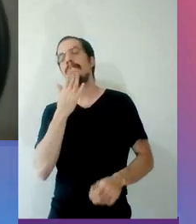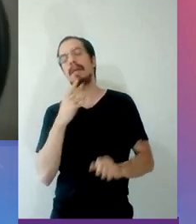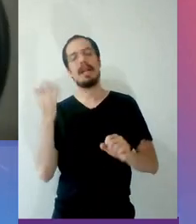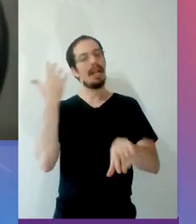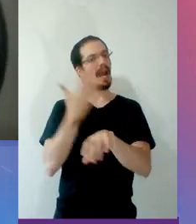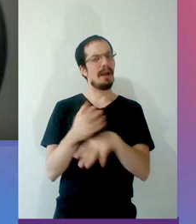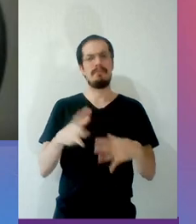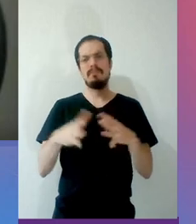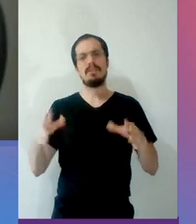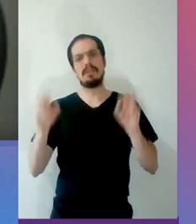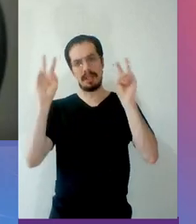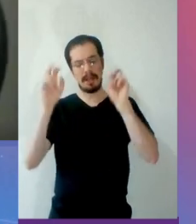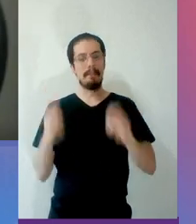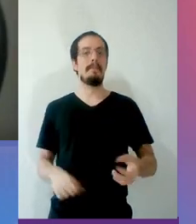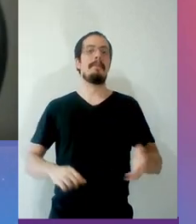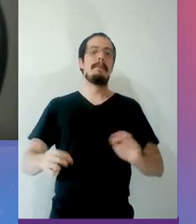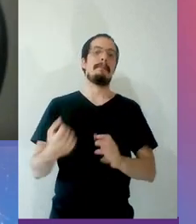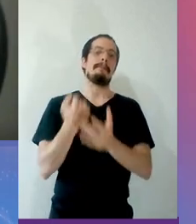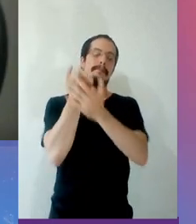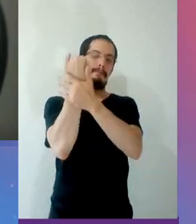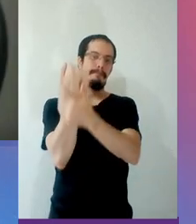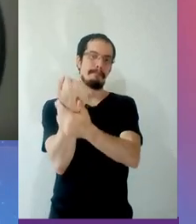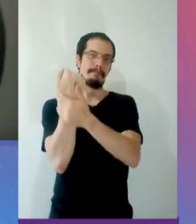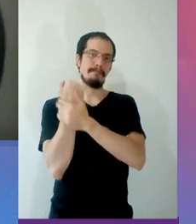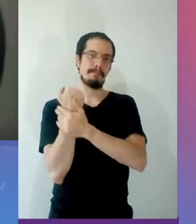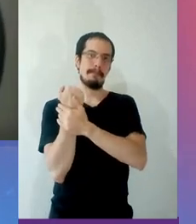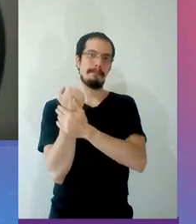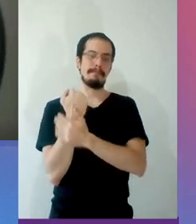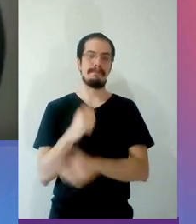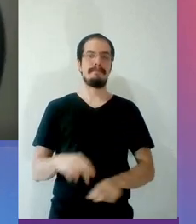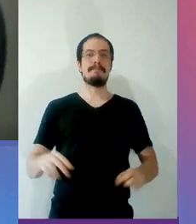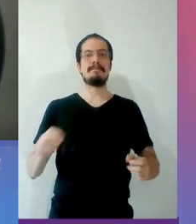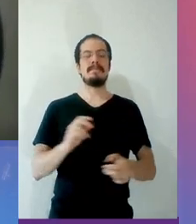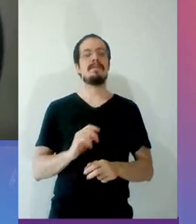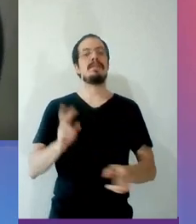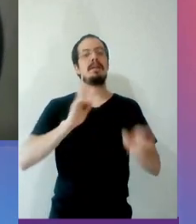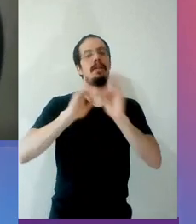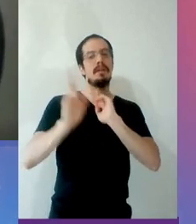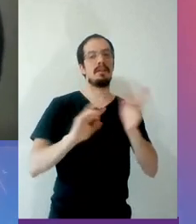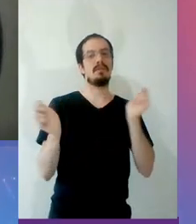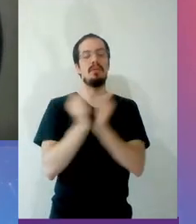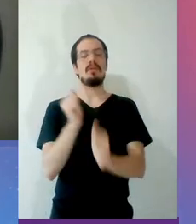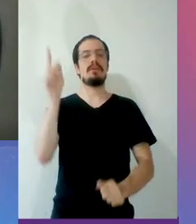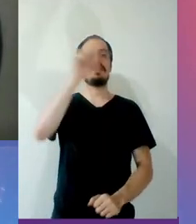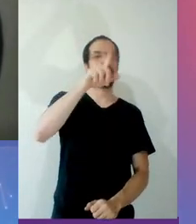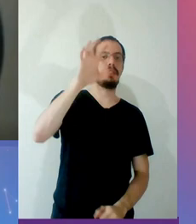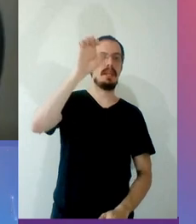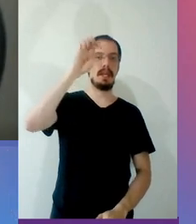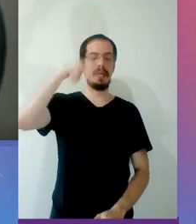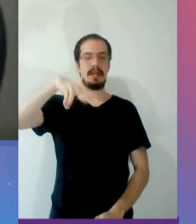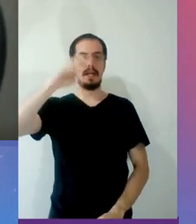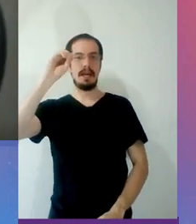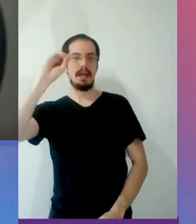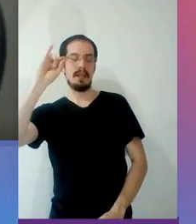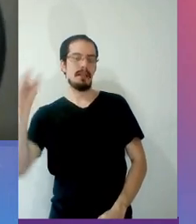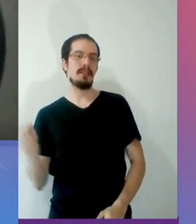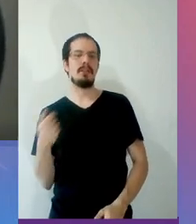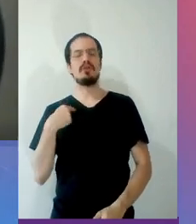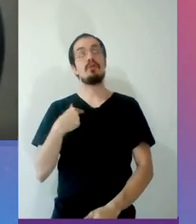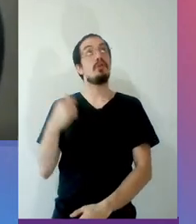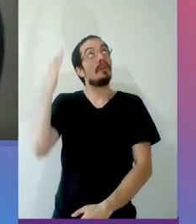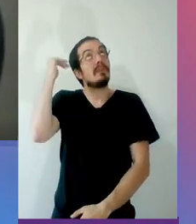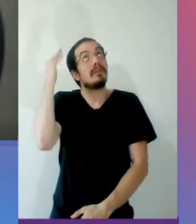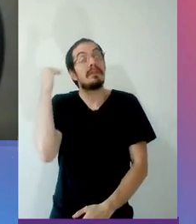ayuda que son relaciones que hay con el SENADI, con distintas Ahora, yo no sé, porque yo la verdad que